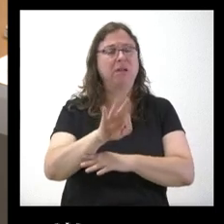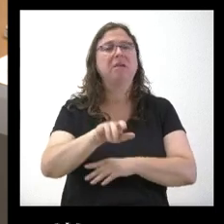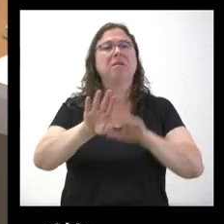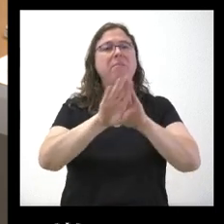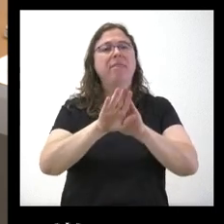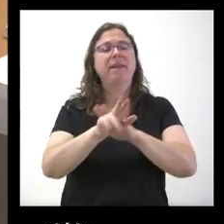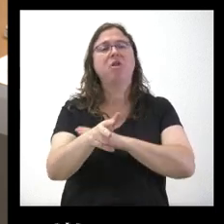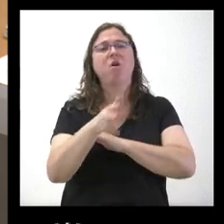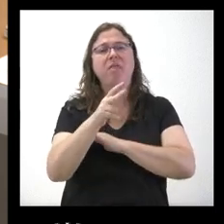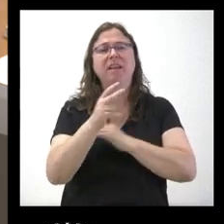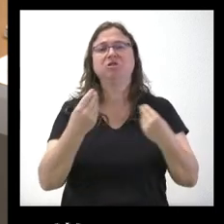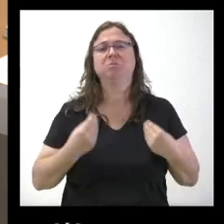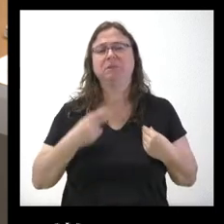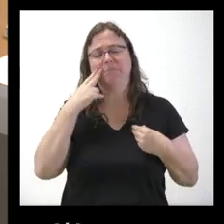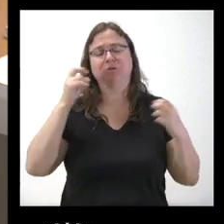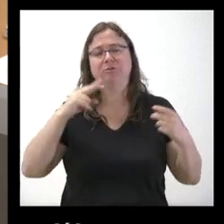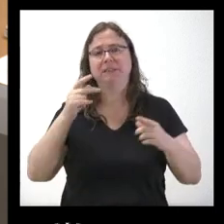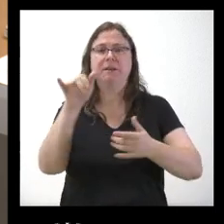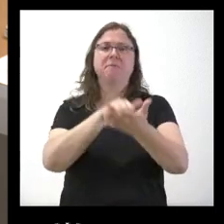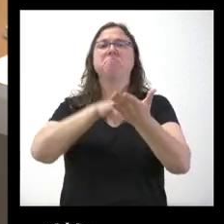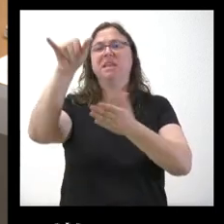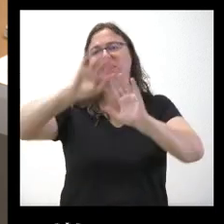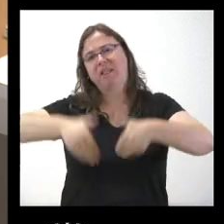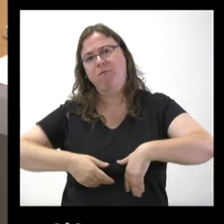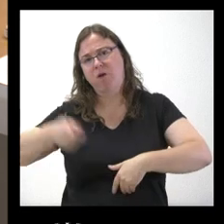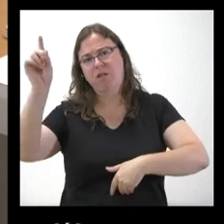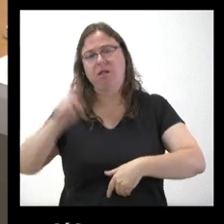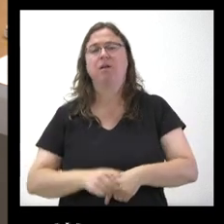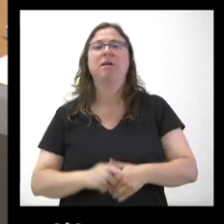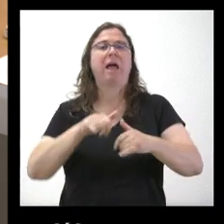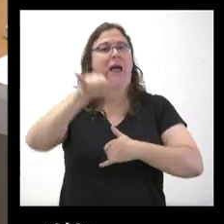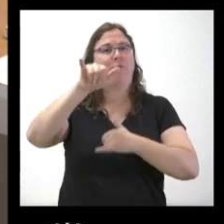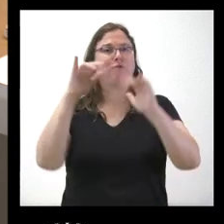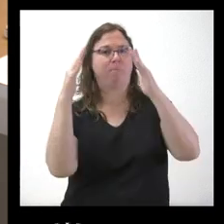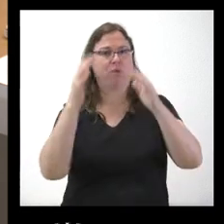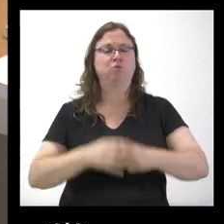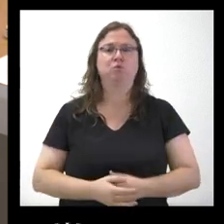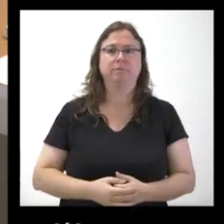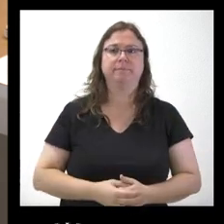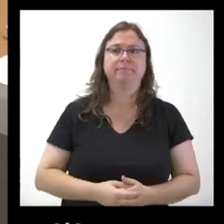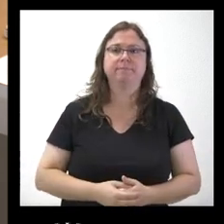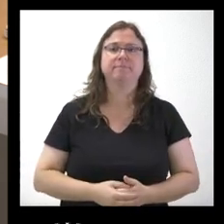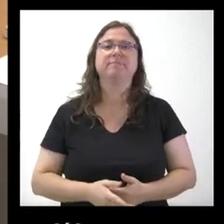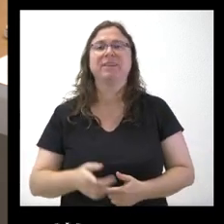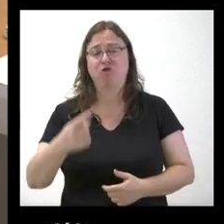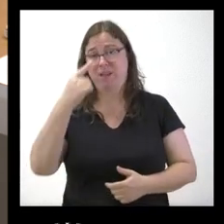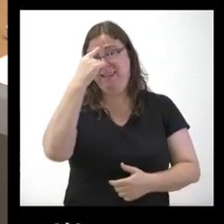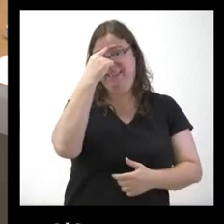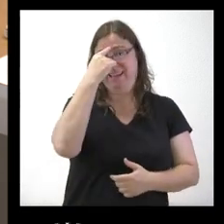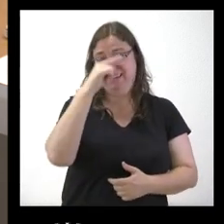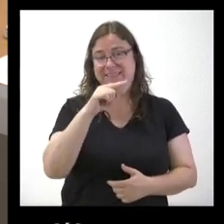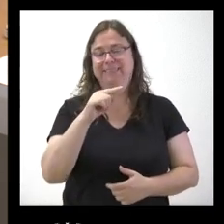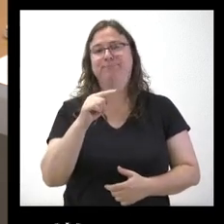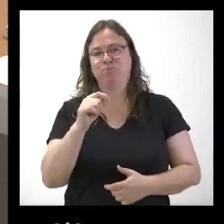billete de vuelta luego pone ahí un avión y un aplauso en fin e Ya sé que Que bueno que es